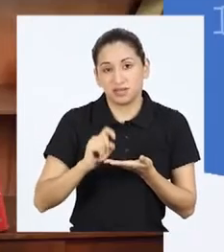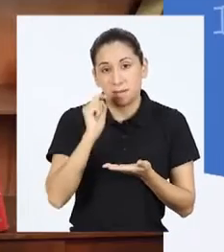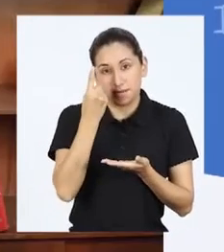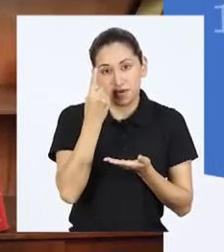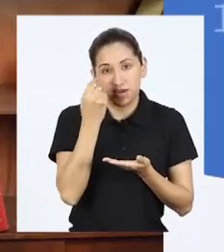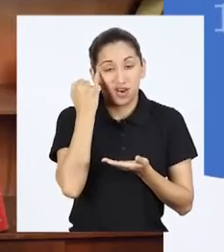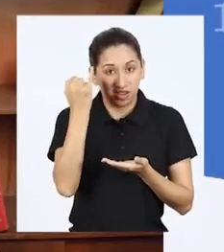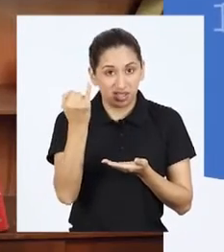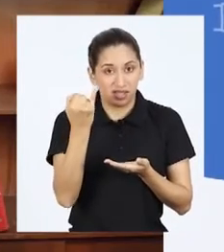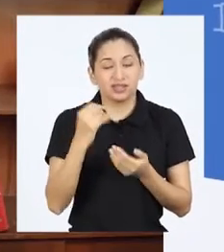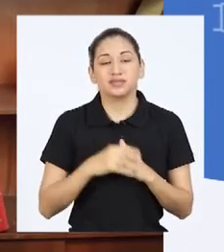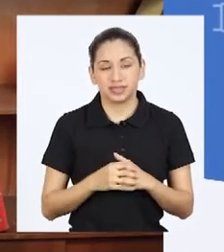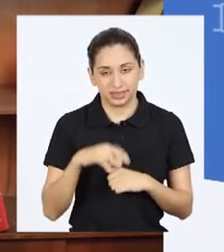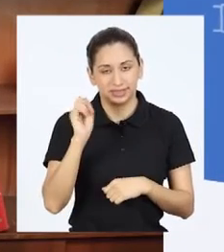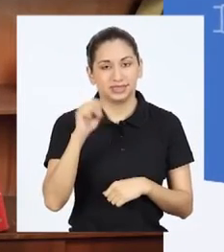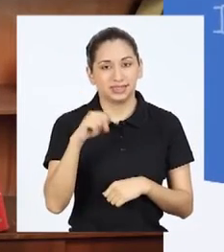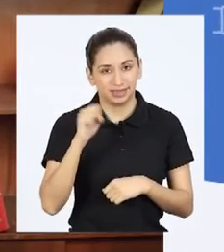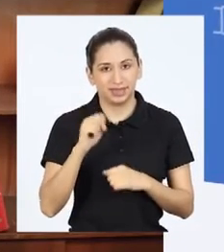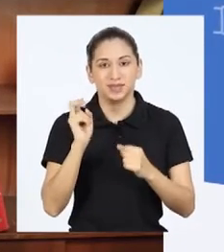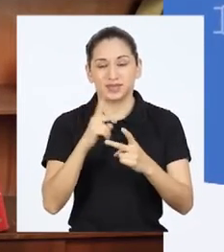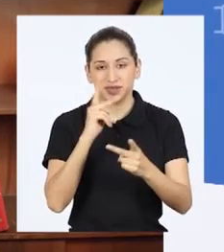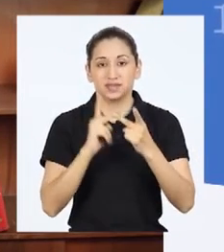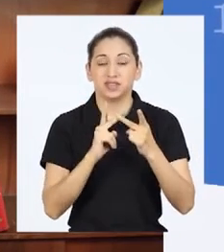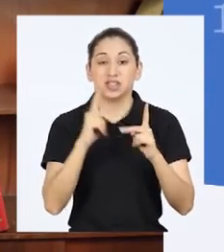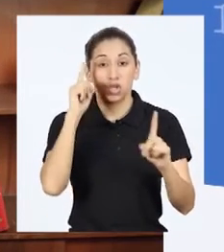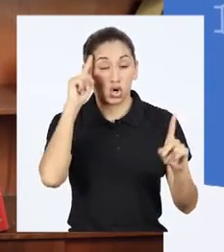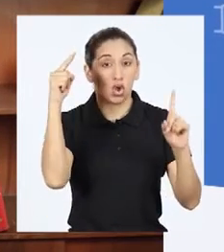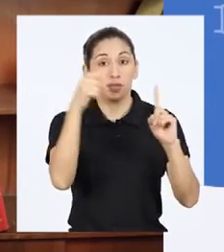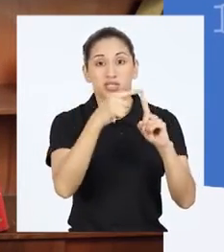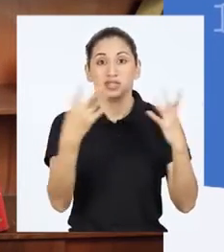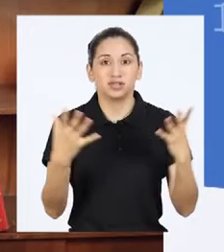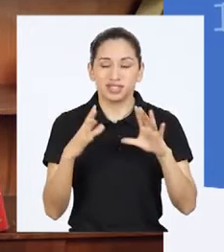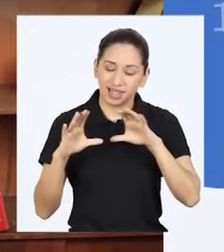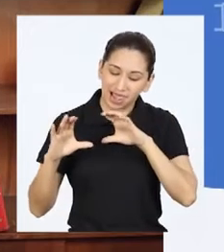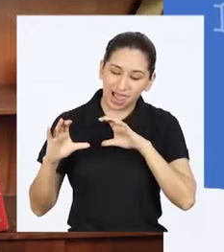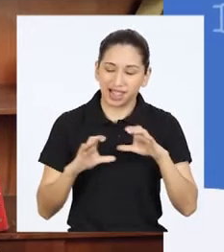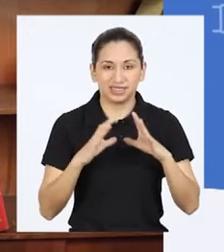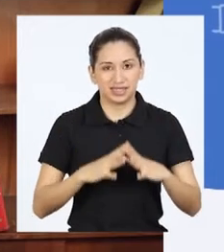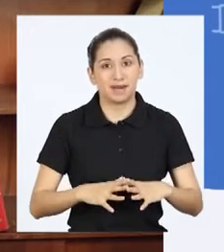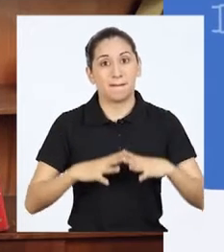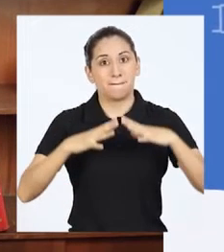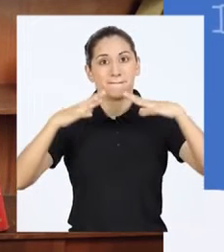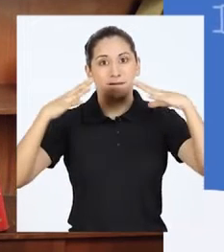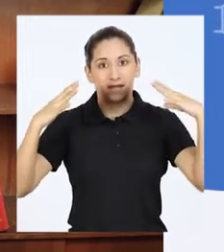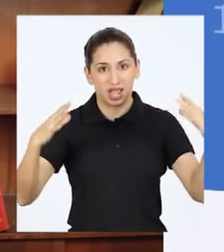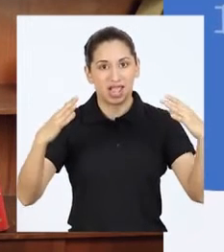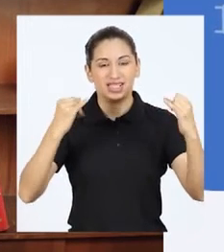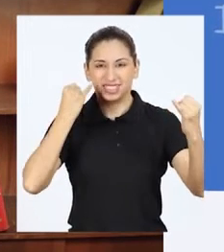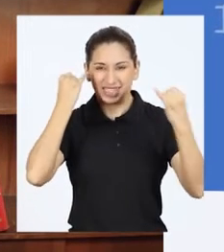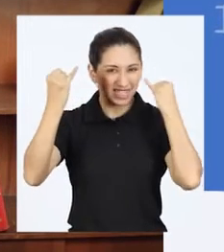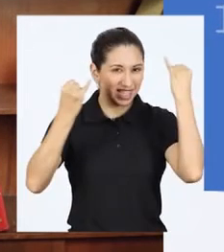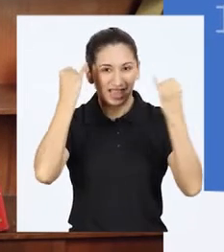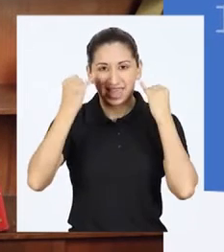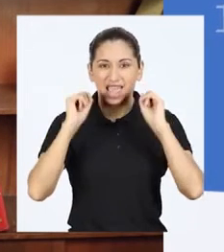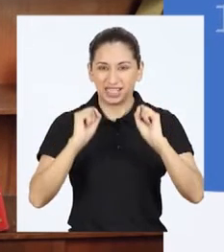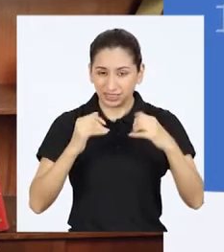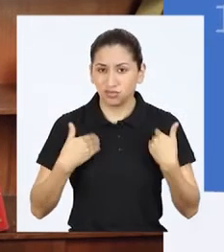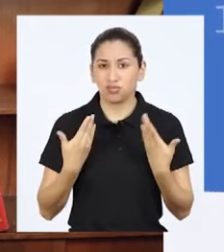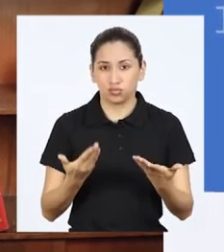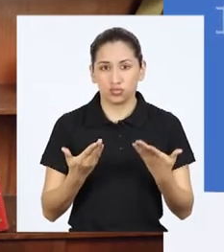primero. Efectivamente. El objetivo es crear la mayor cantidad de ideas